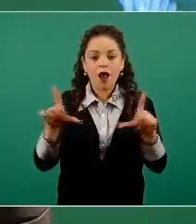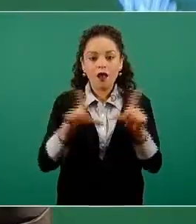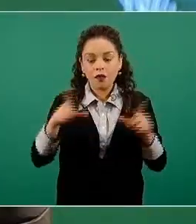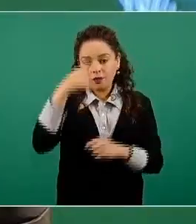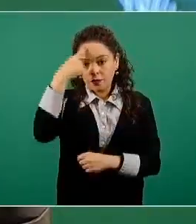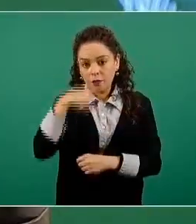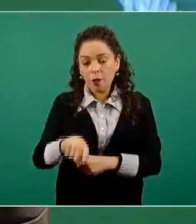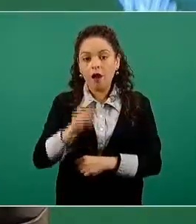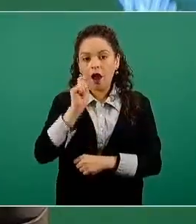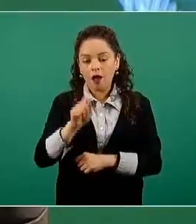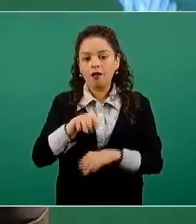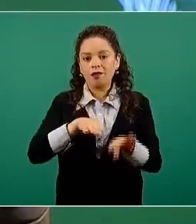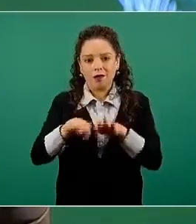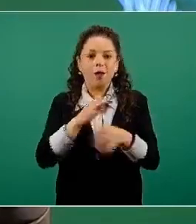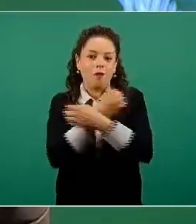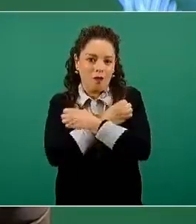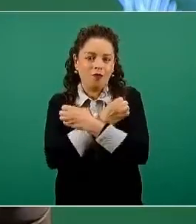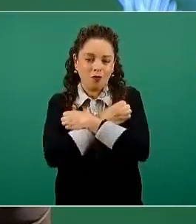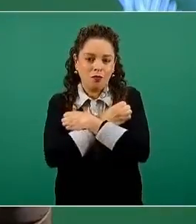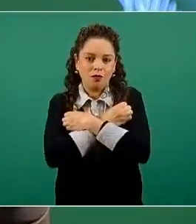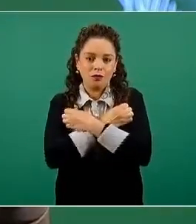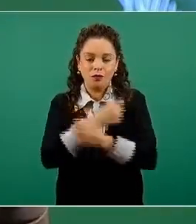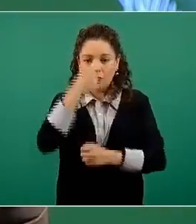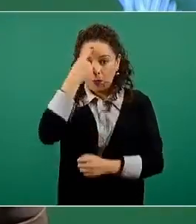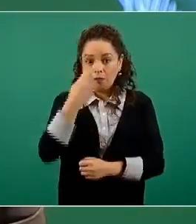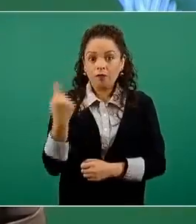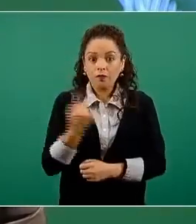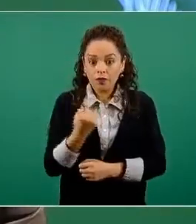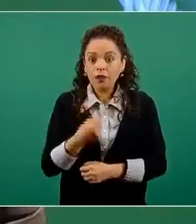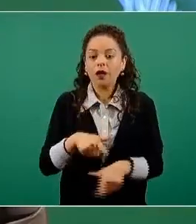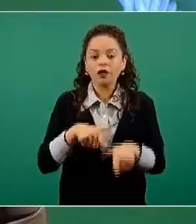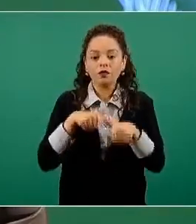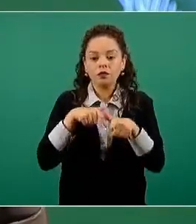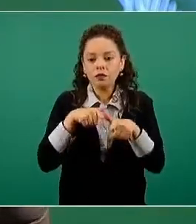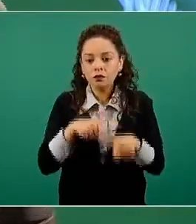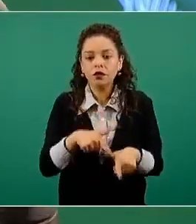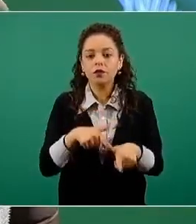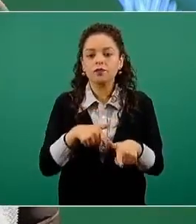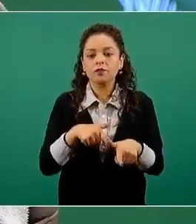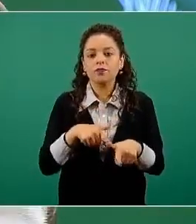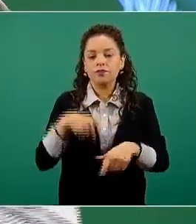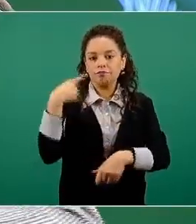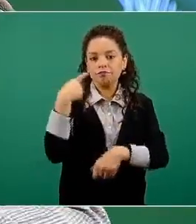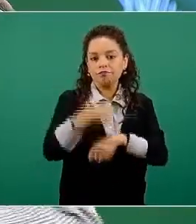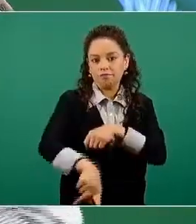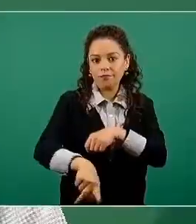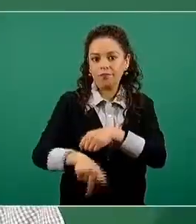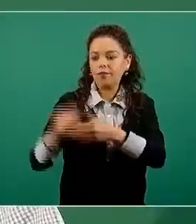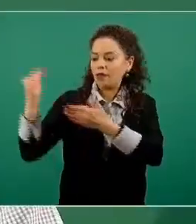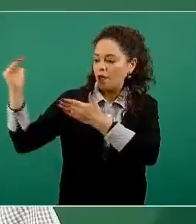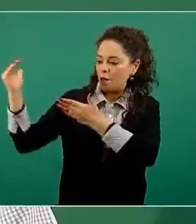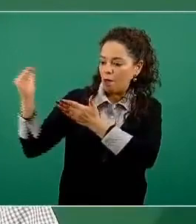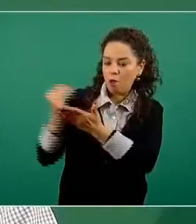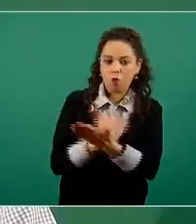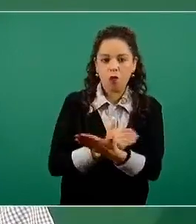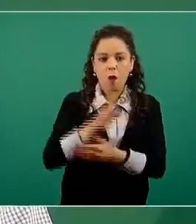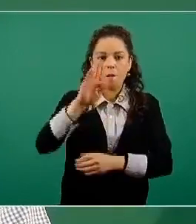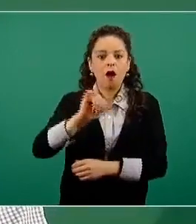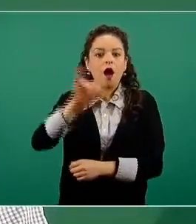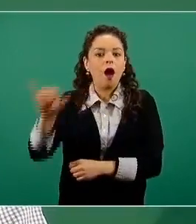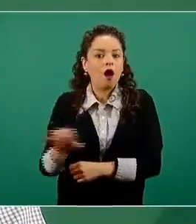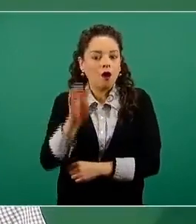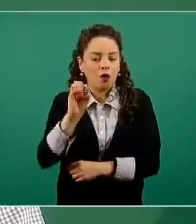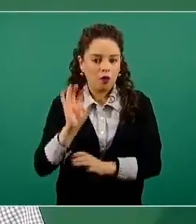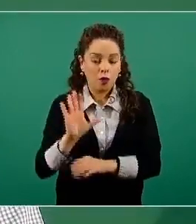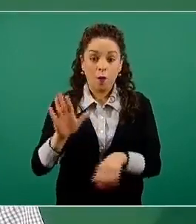tiene toda la perspectiva de mantener niveles de riesgo bajos, dado que lo ha hecho así. Es decir, hubiera sido un poco